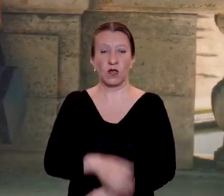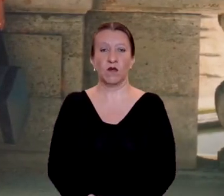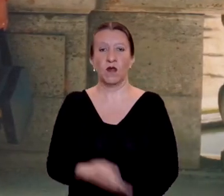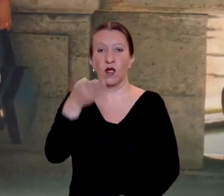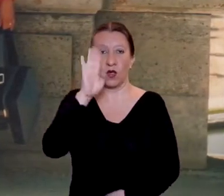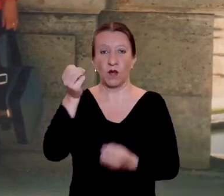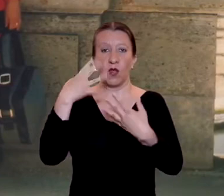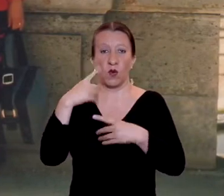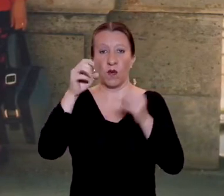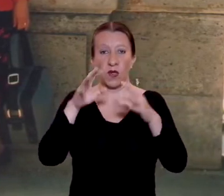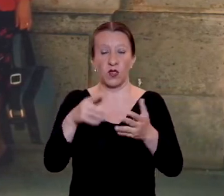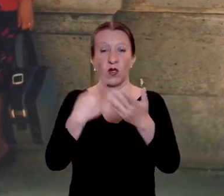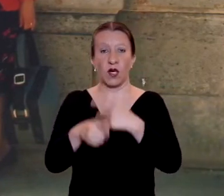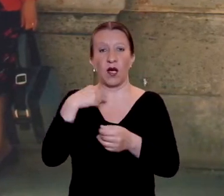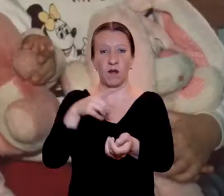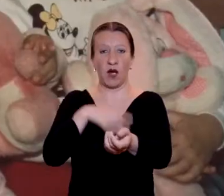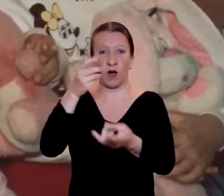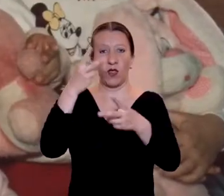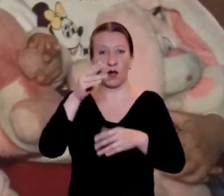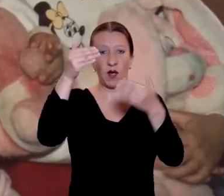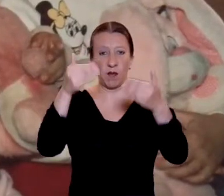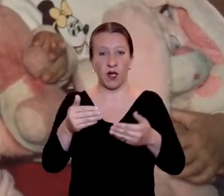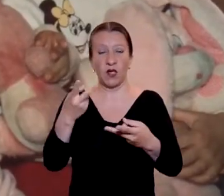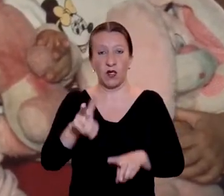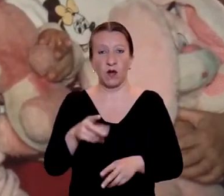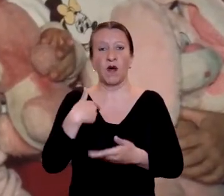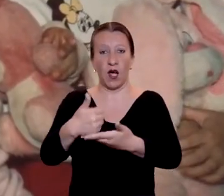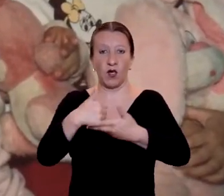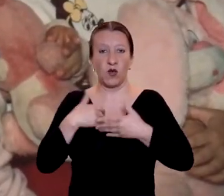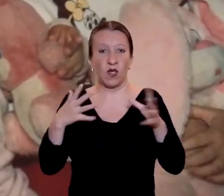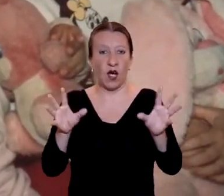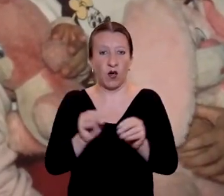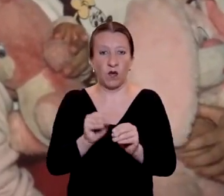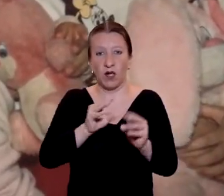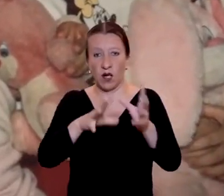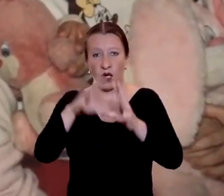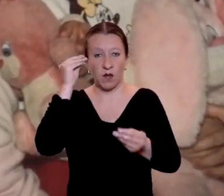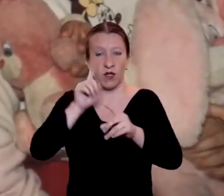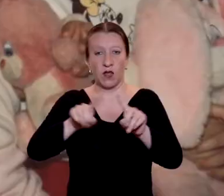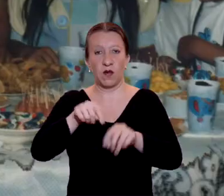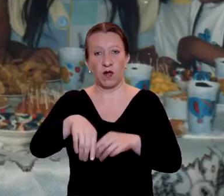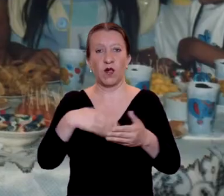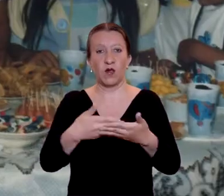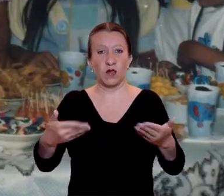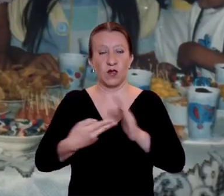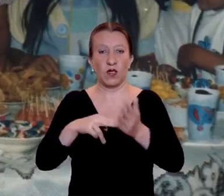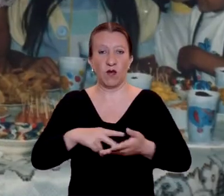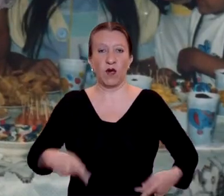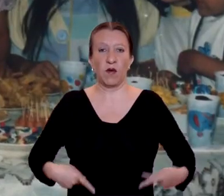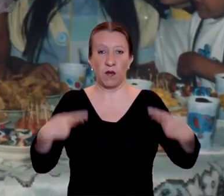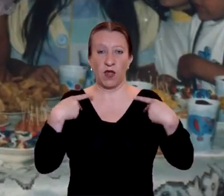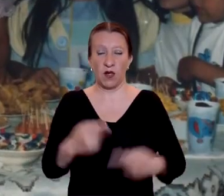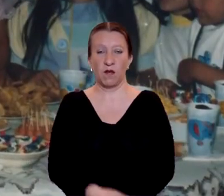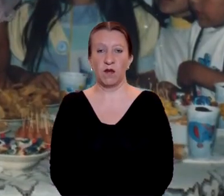dio la bendición de tener un hermano con talla baja, quien me ayudó a acoplarme un poco más a este ritmo de vida, a